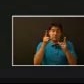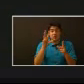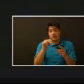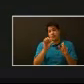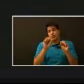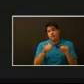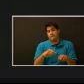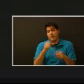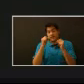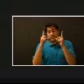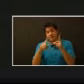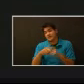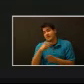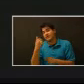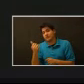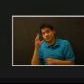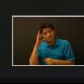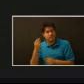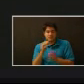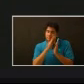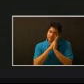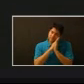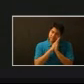despertar porque está dormida. ¿Amén?